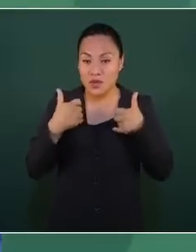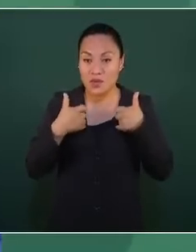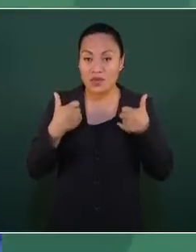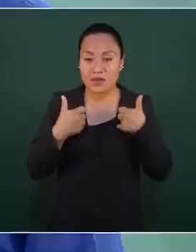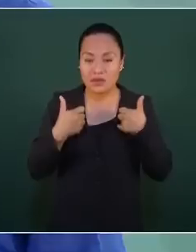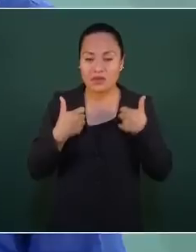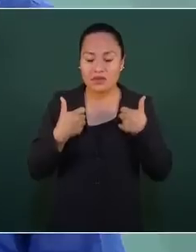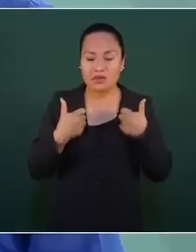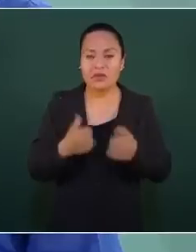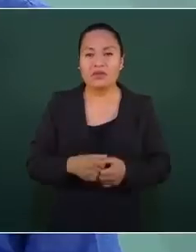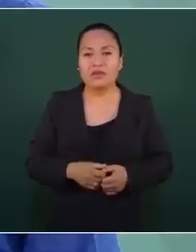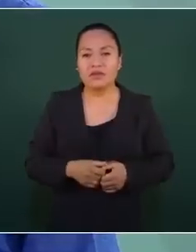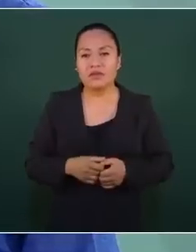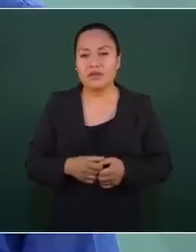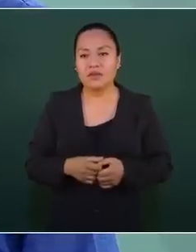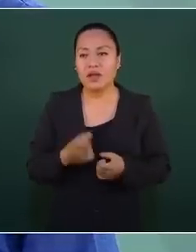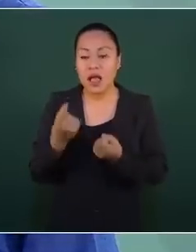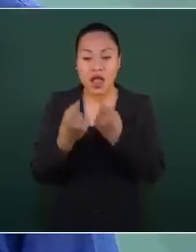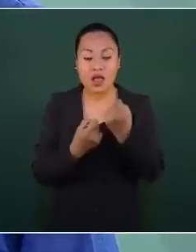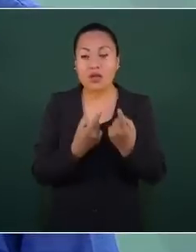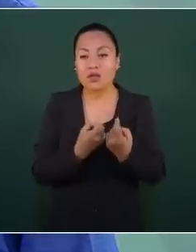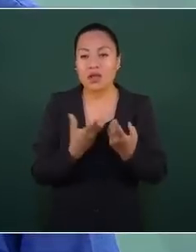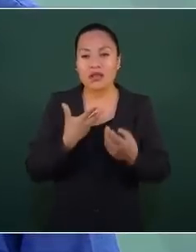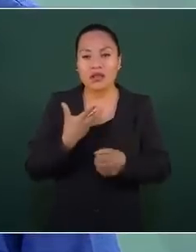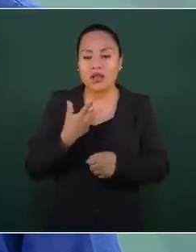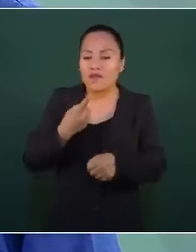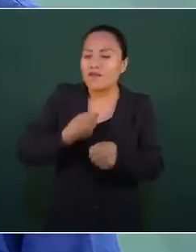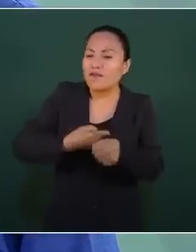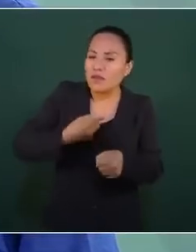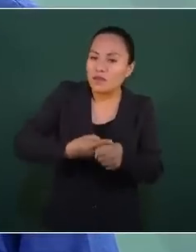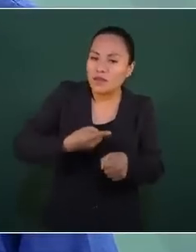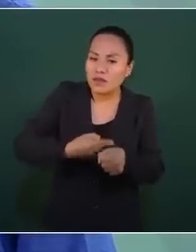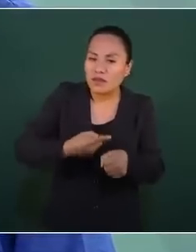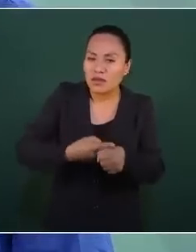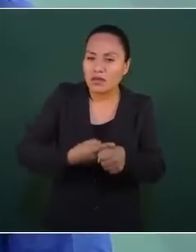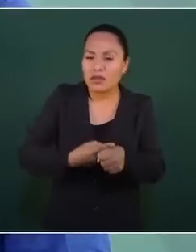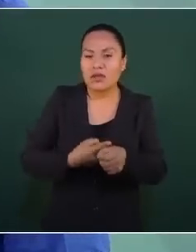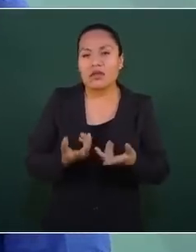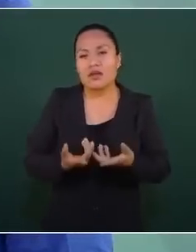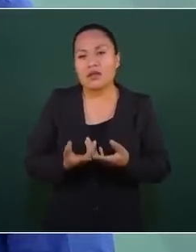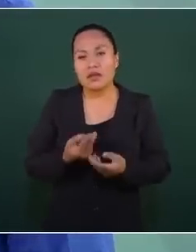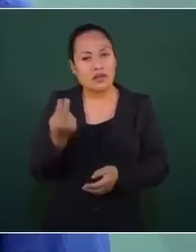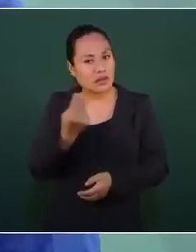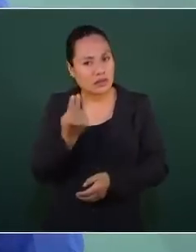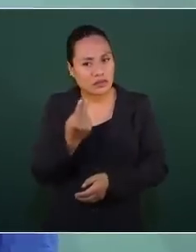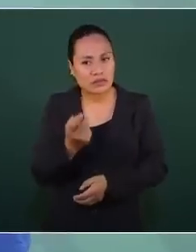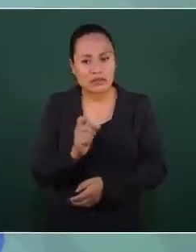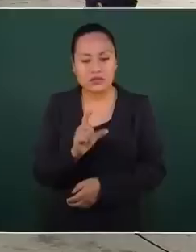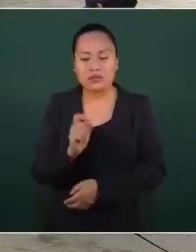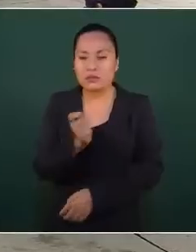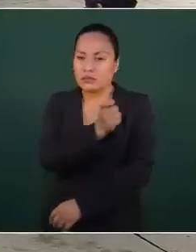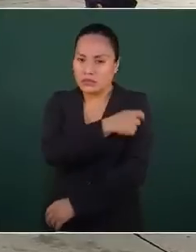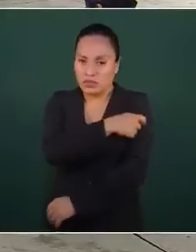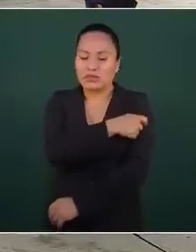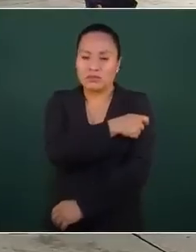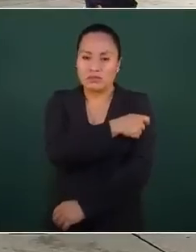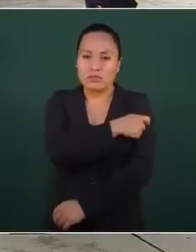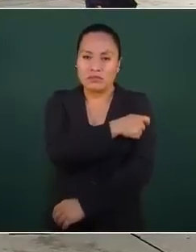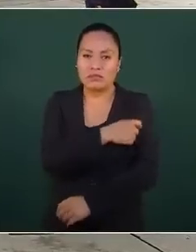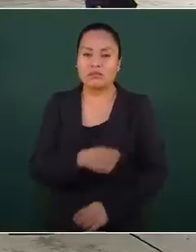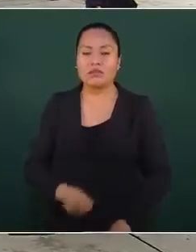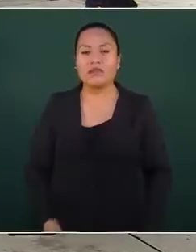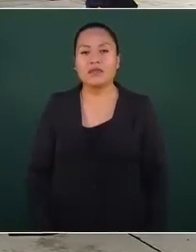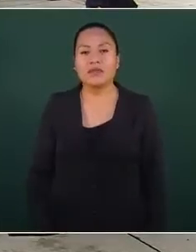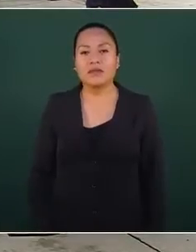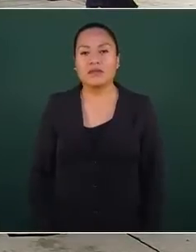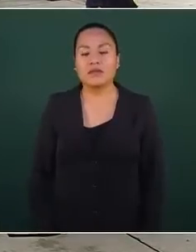que tienen alguna enfermedad y que requieren de la vacuna.